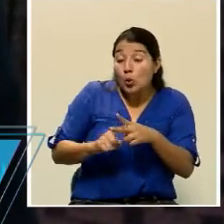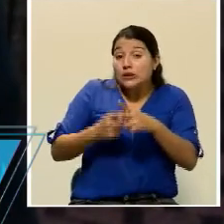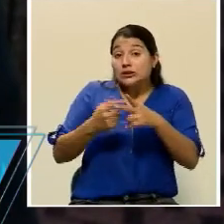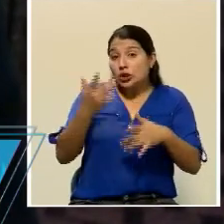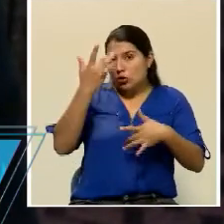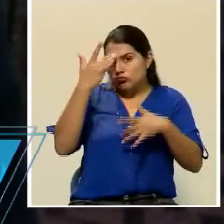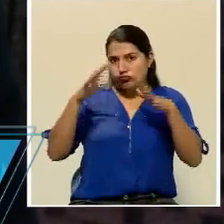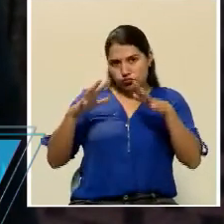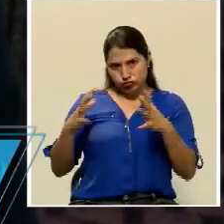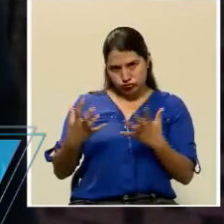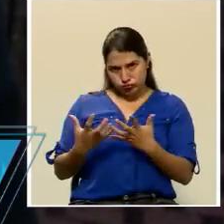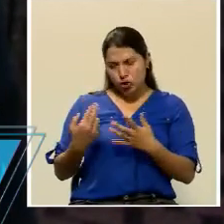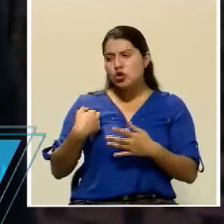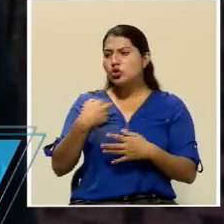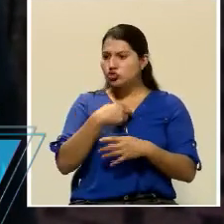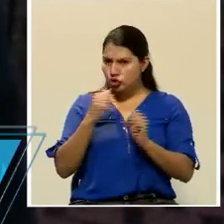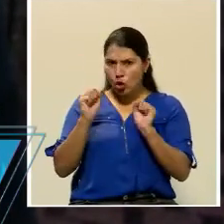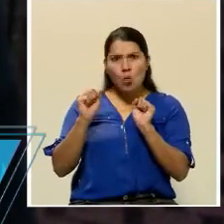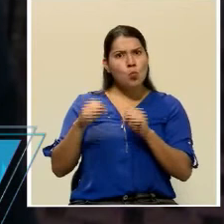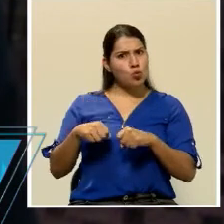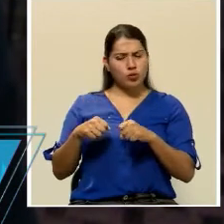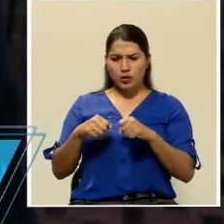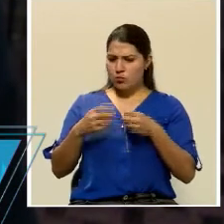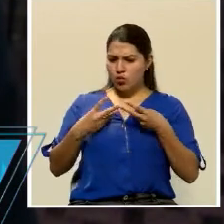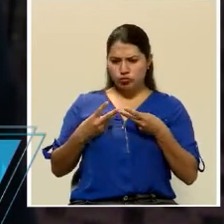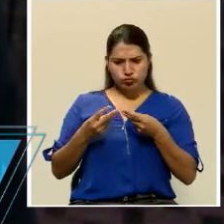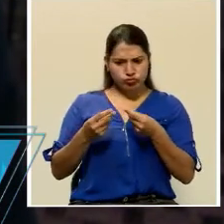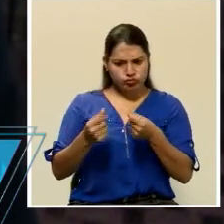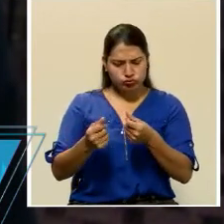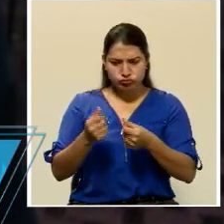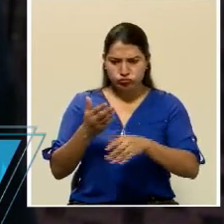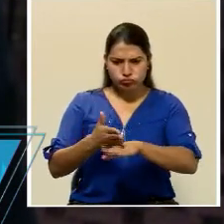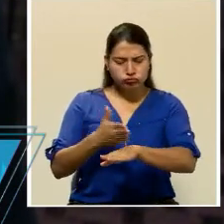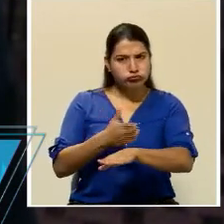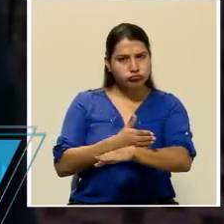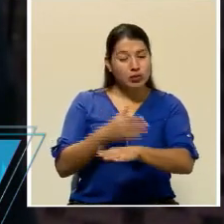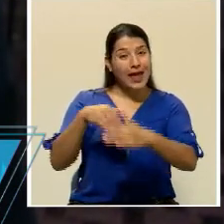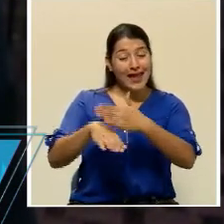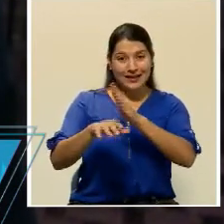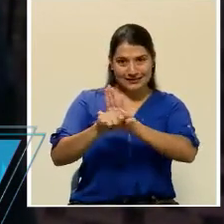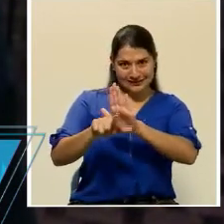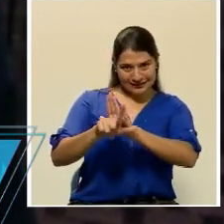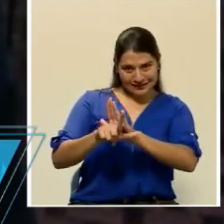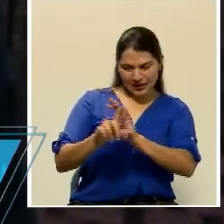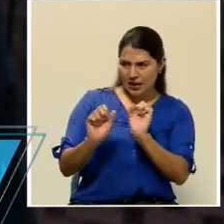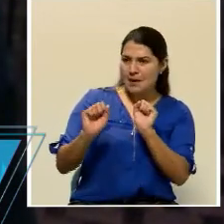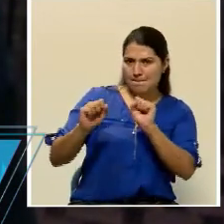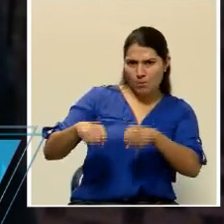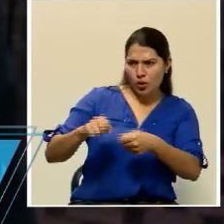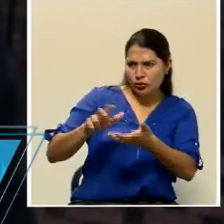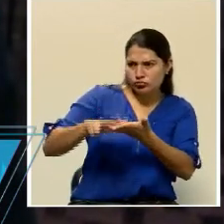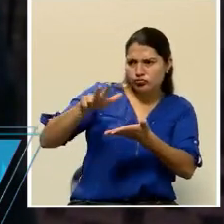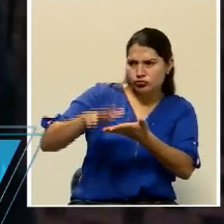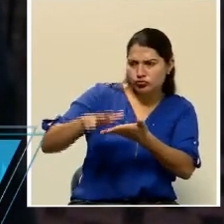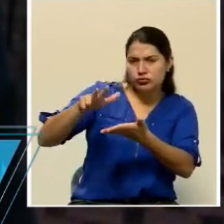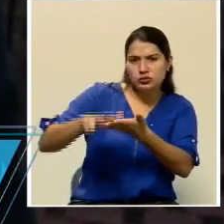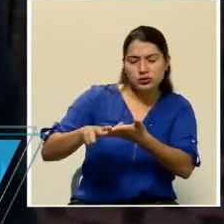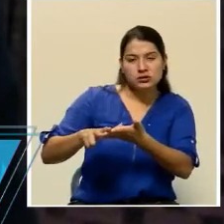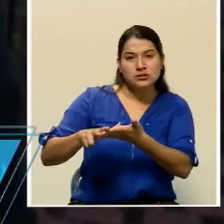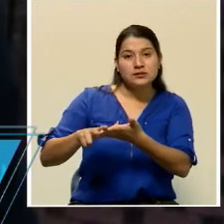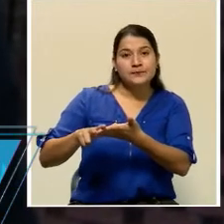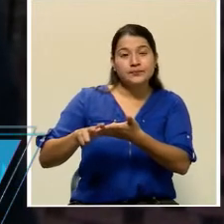la agilidad de movernos en la Asamblea Legislativa y de generar las circunstancias adecuadas para poder legislar,